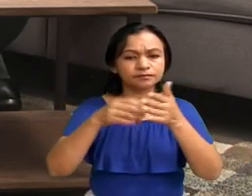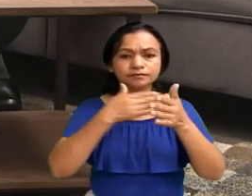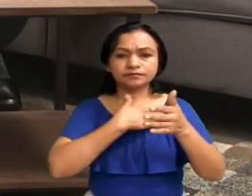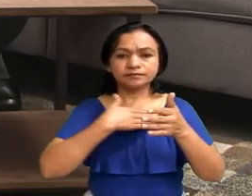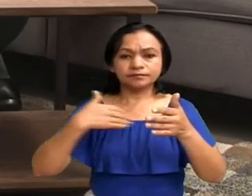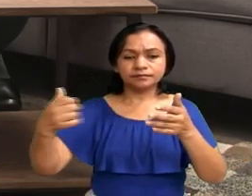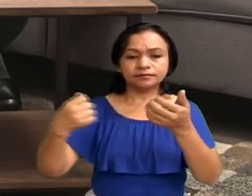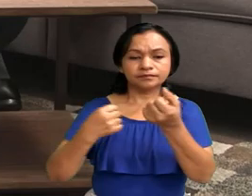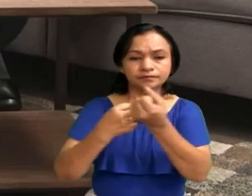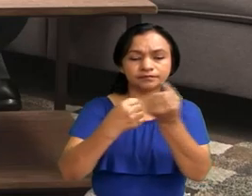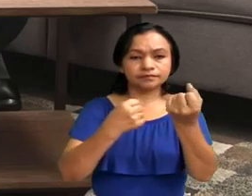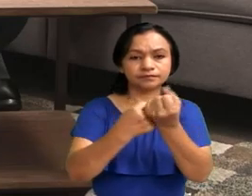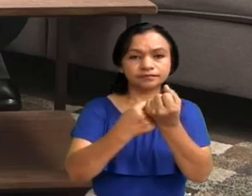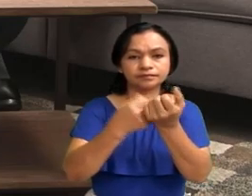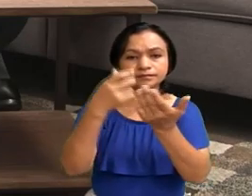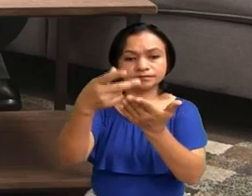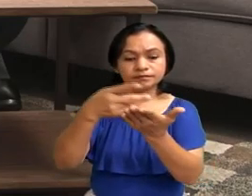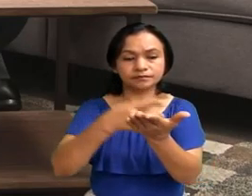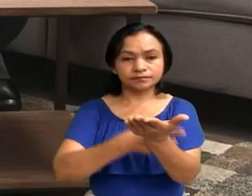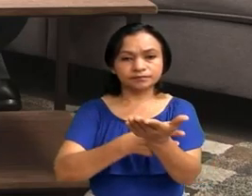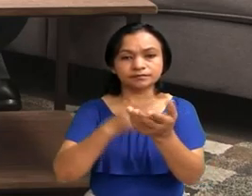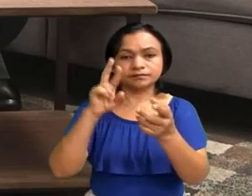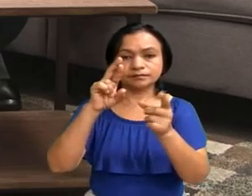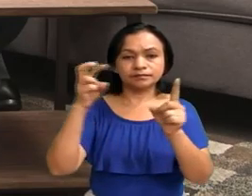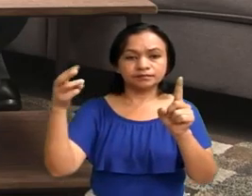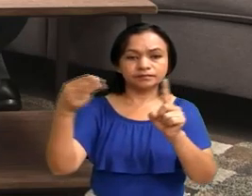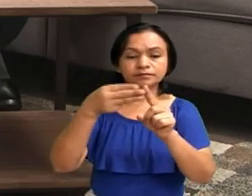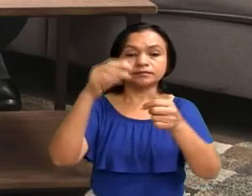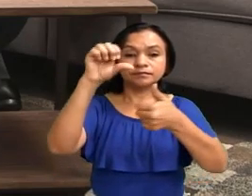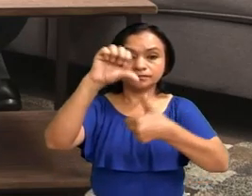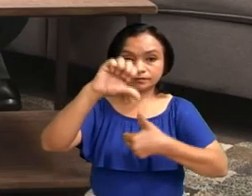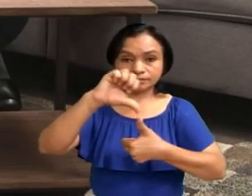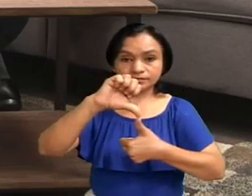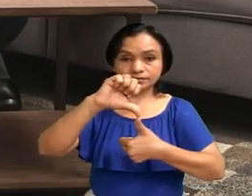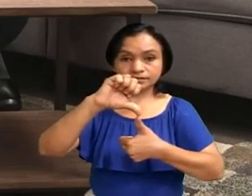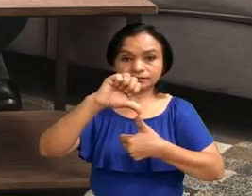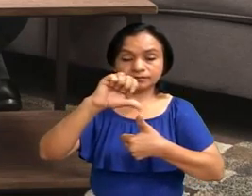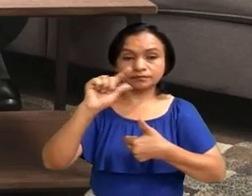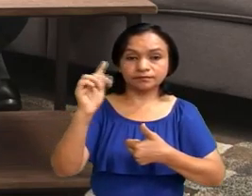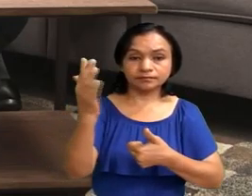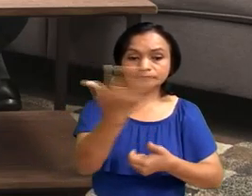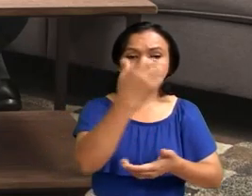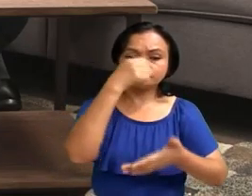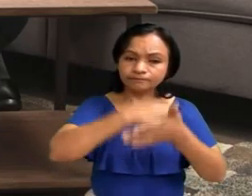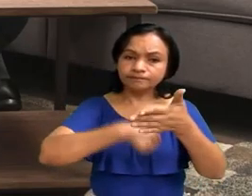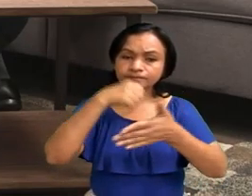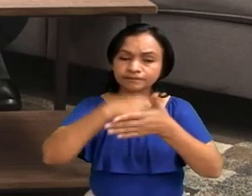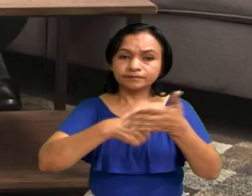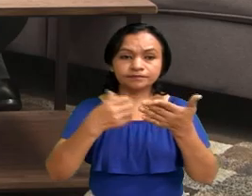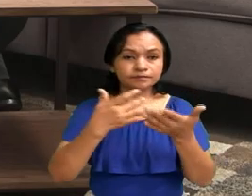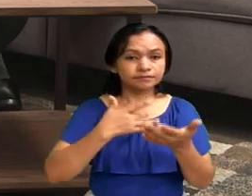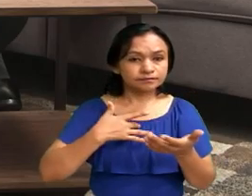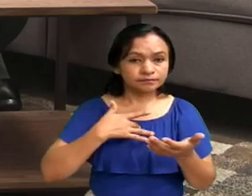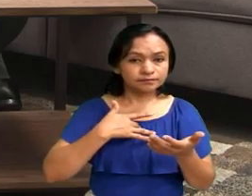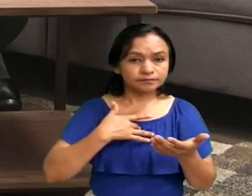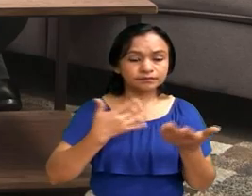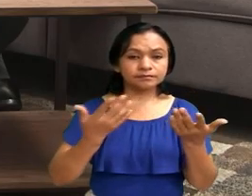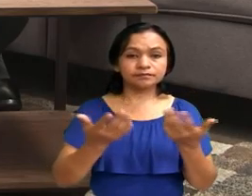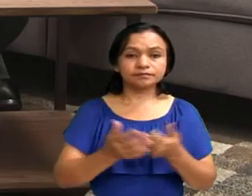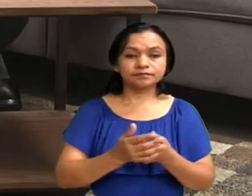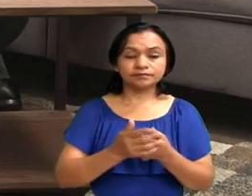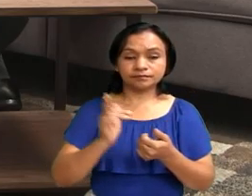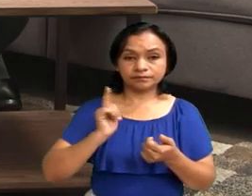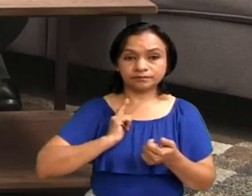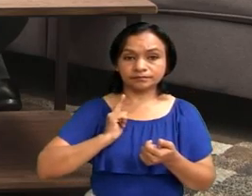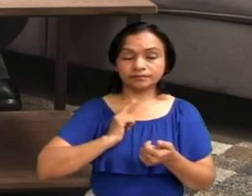apoyar el proyecto regional centroamericano, o sea, hacer todos los esfuerzos para